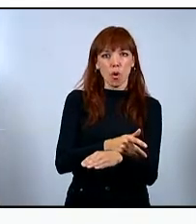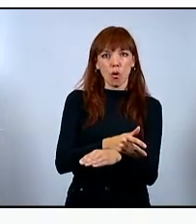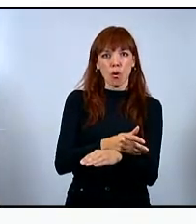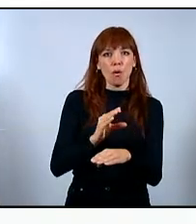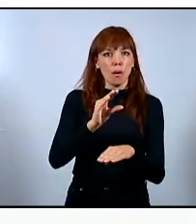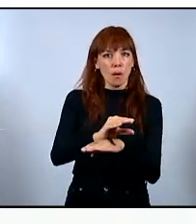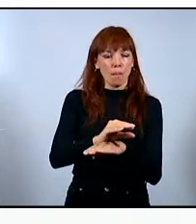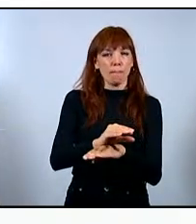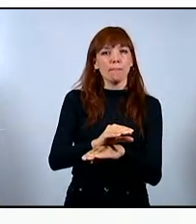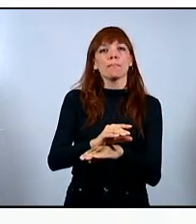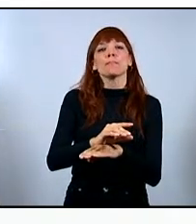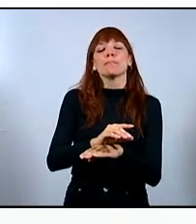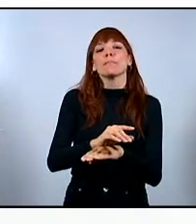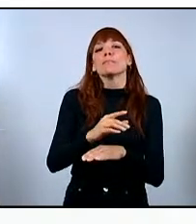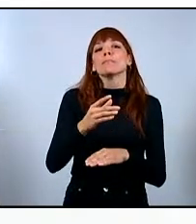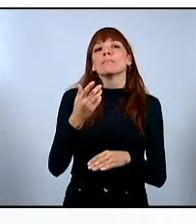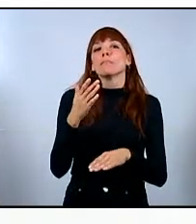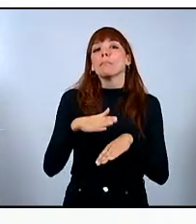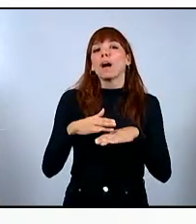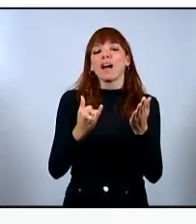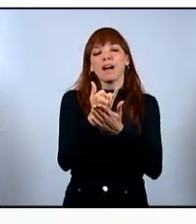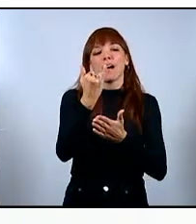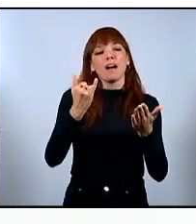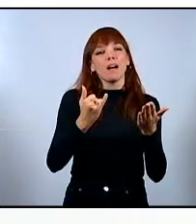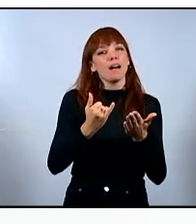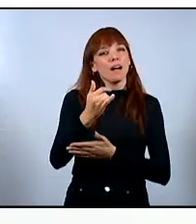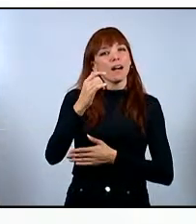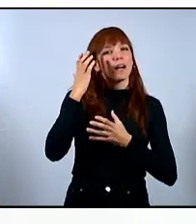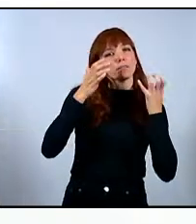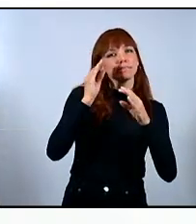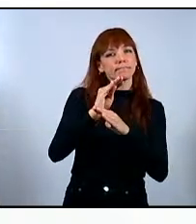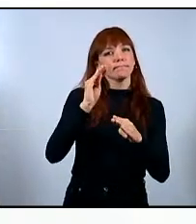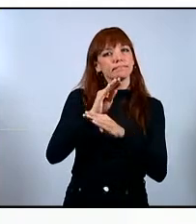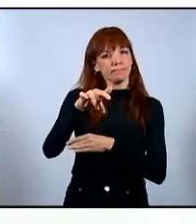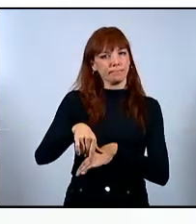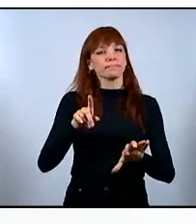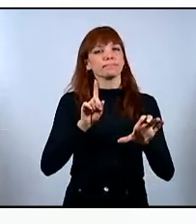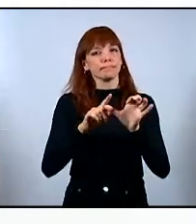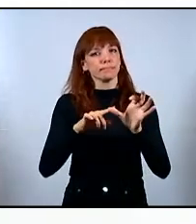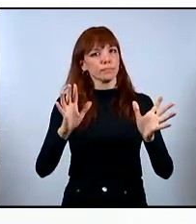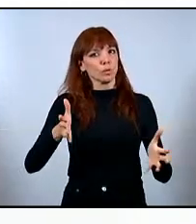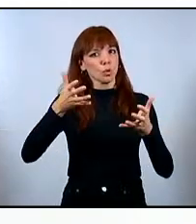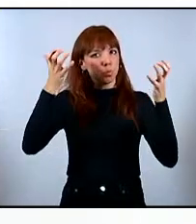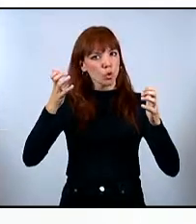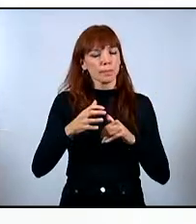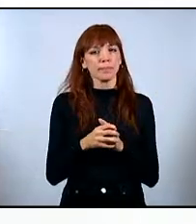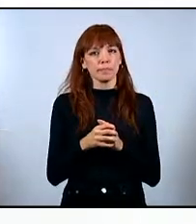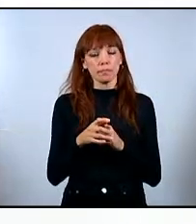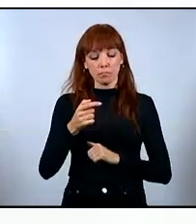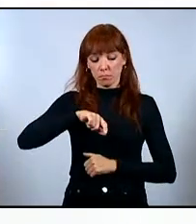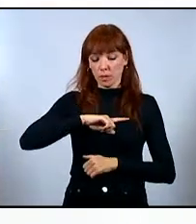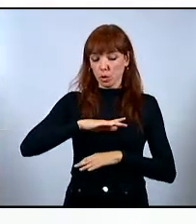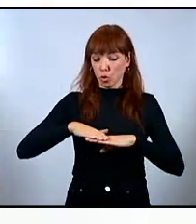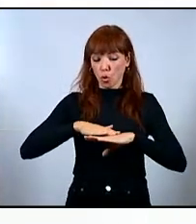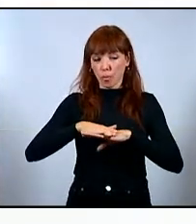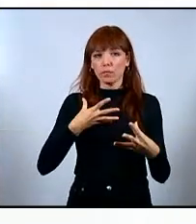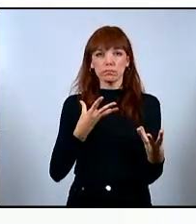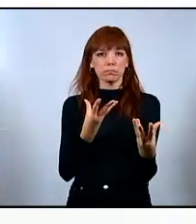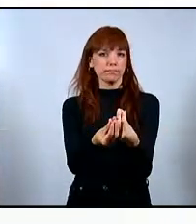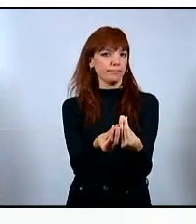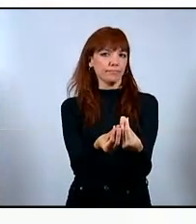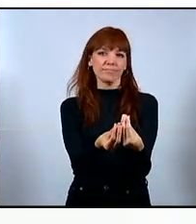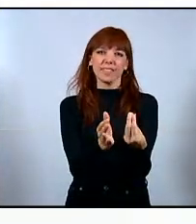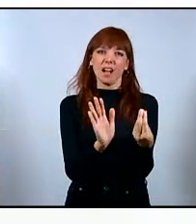a 32.131 agricultores y ganaderos. Nuestro Gobierno, desde luego, quiere estar al lado del